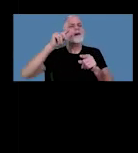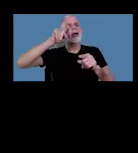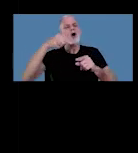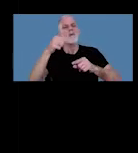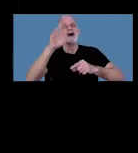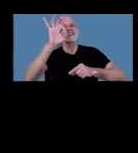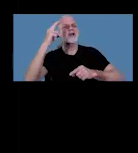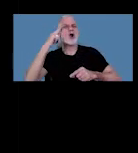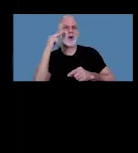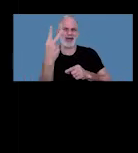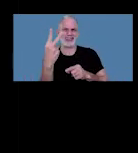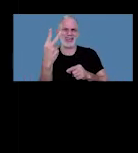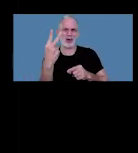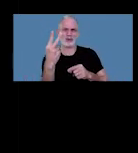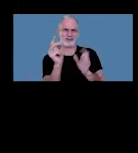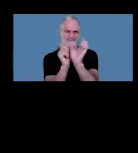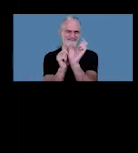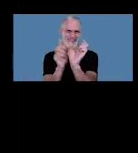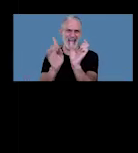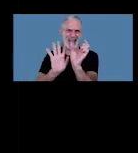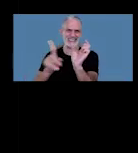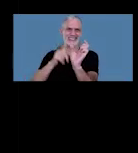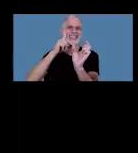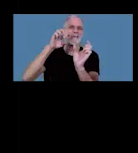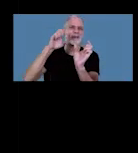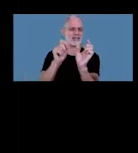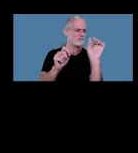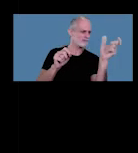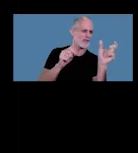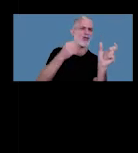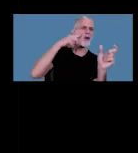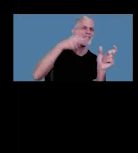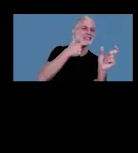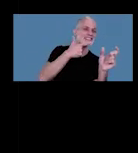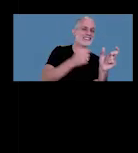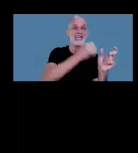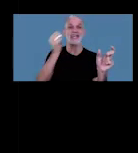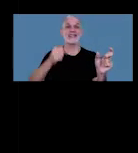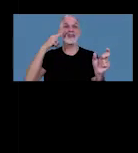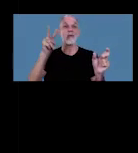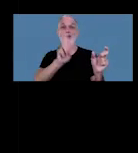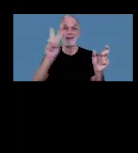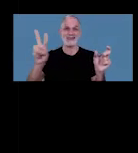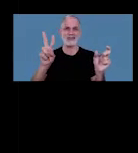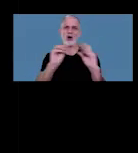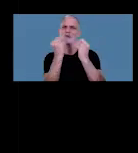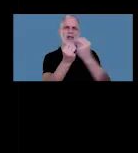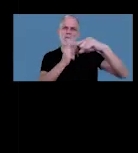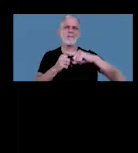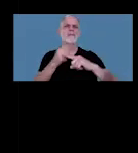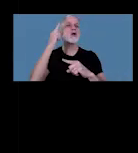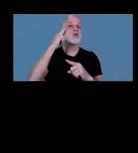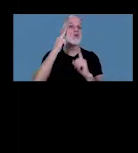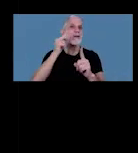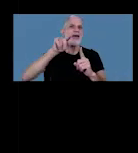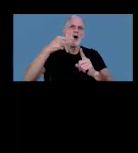9.092. Ese es el índice de entre 2017 y 2022. Entonces, de